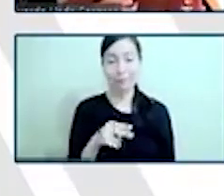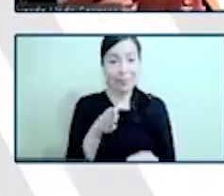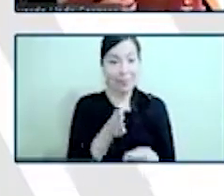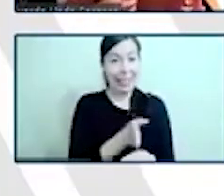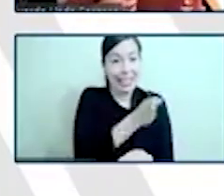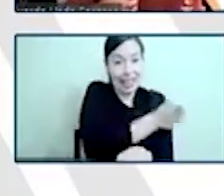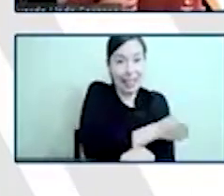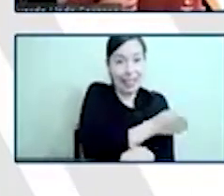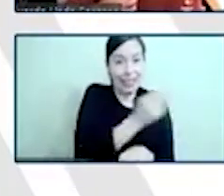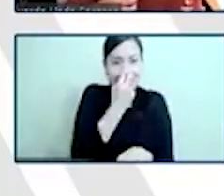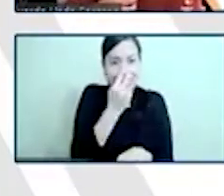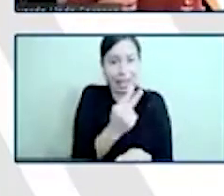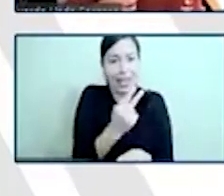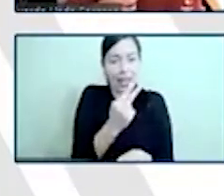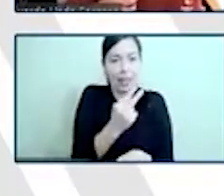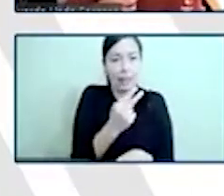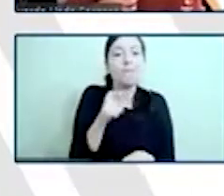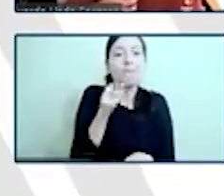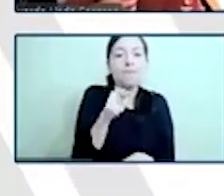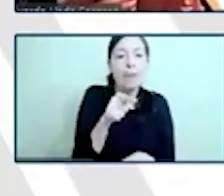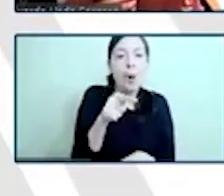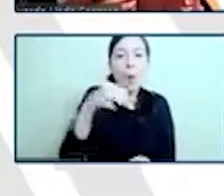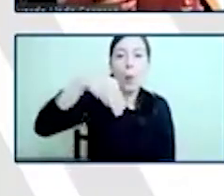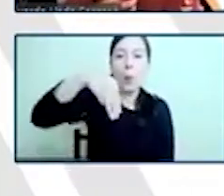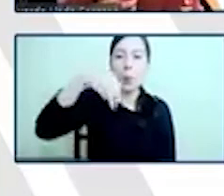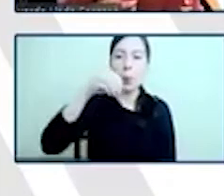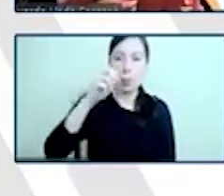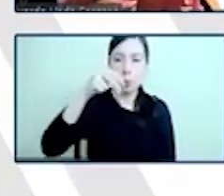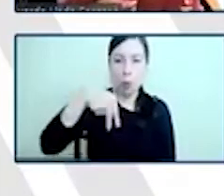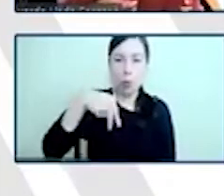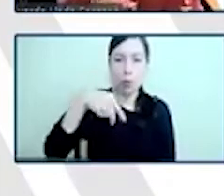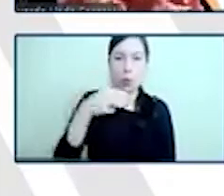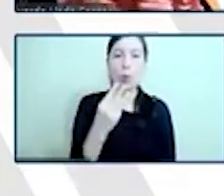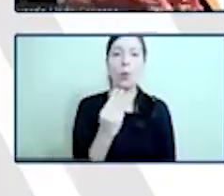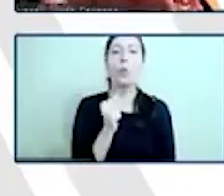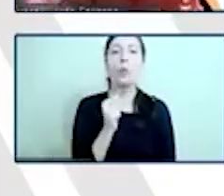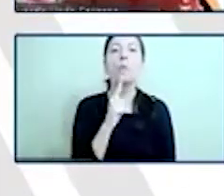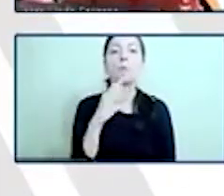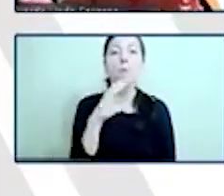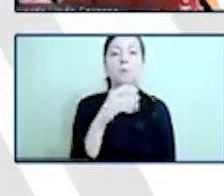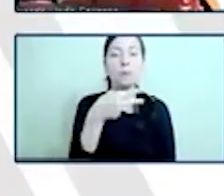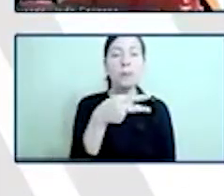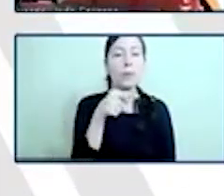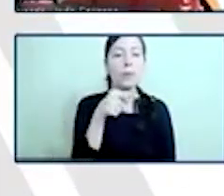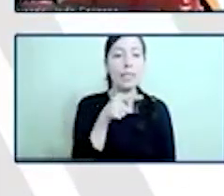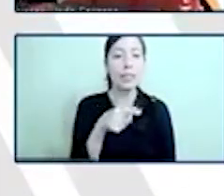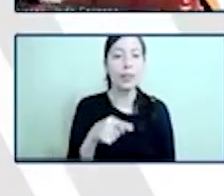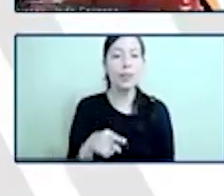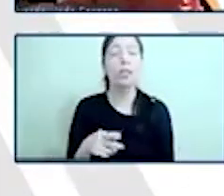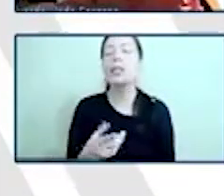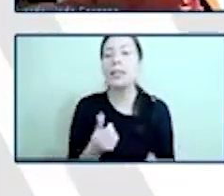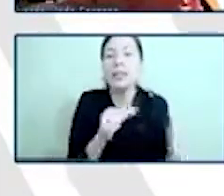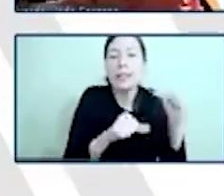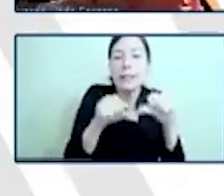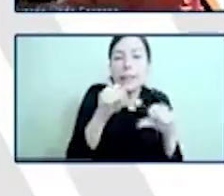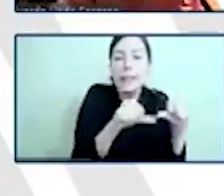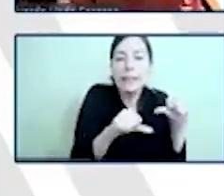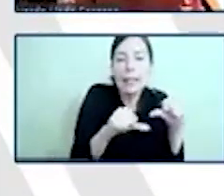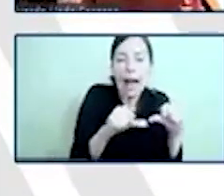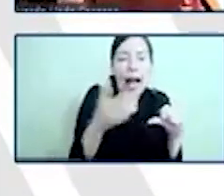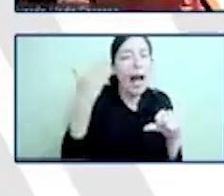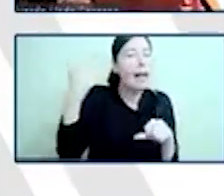verdad es que ya la operación Moonwatch sentaba un primer caso dramático de ciencia ciudadana en los años 50,